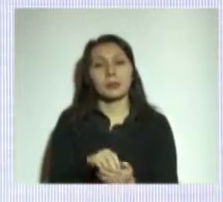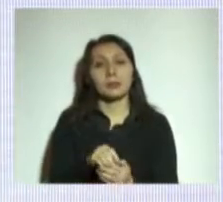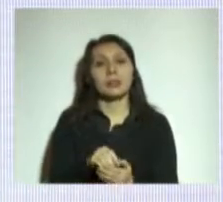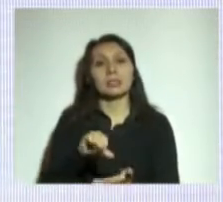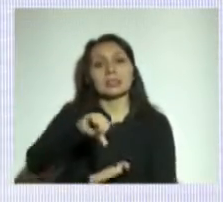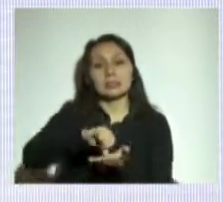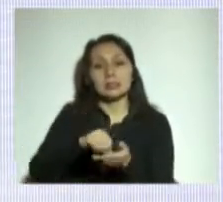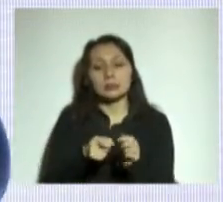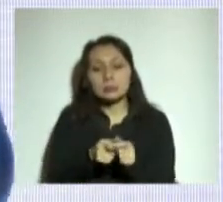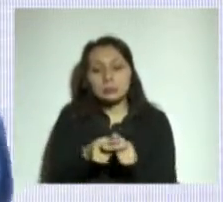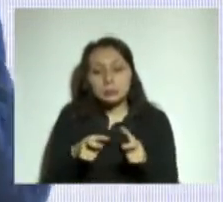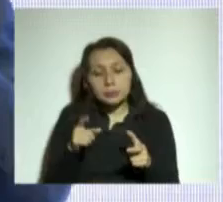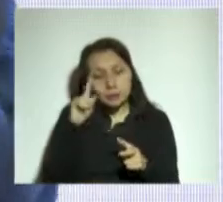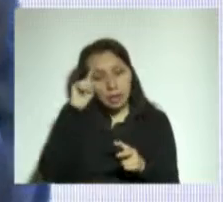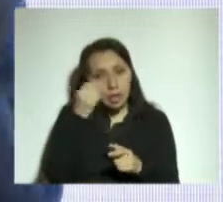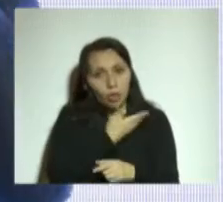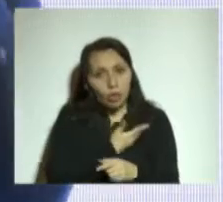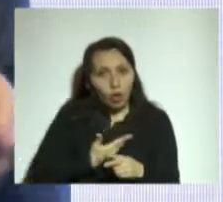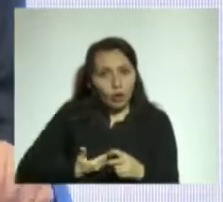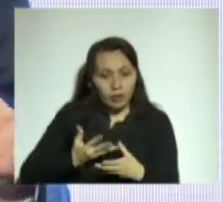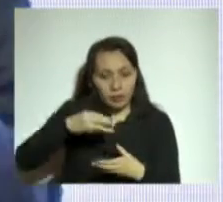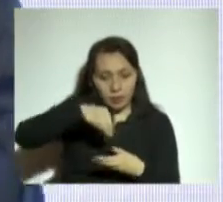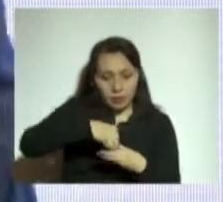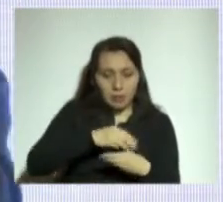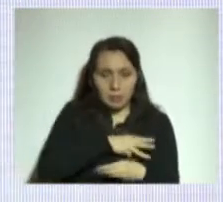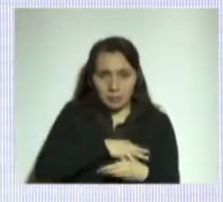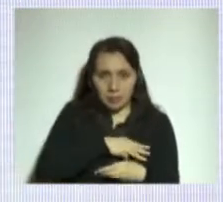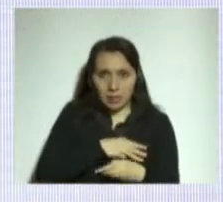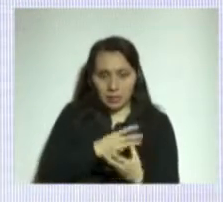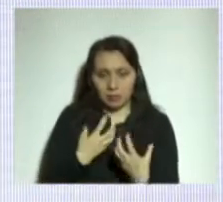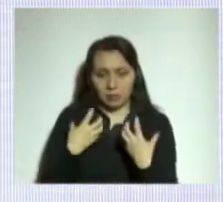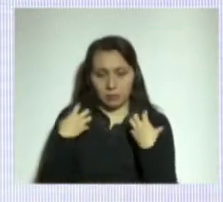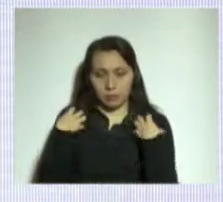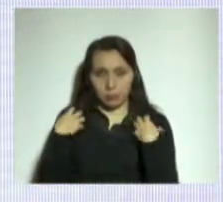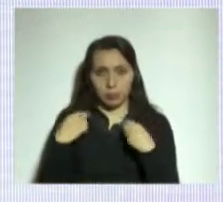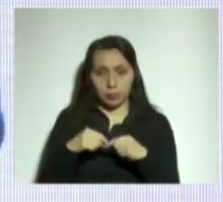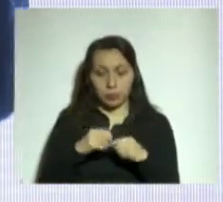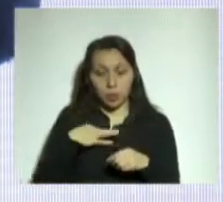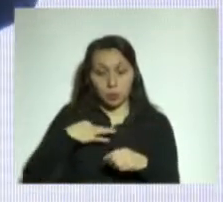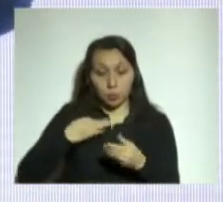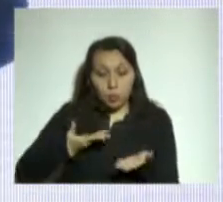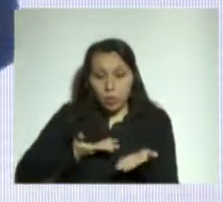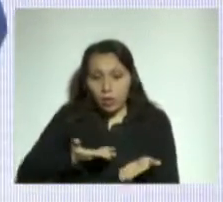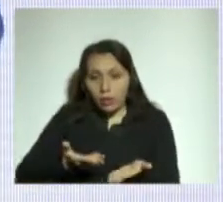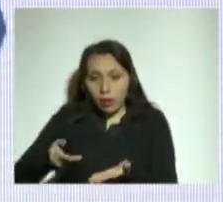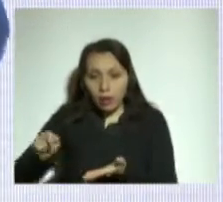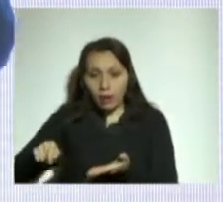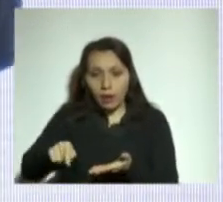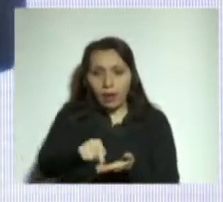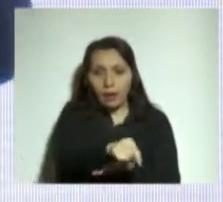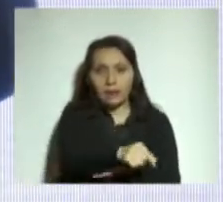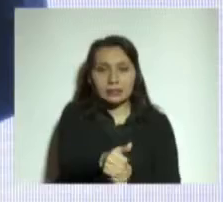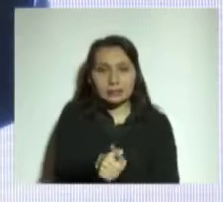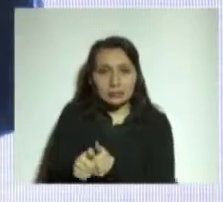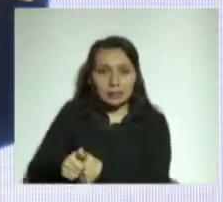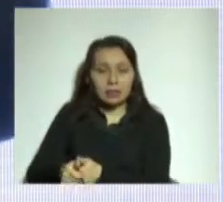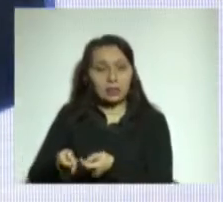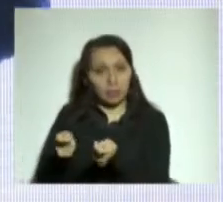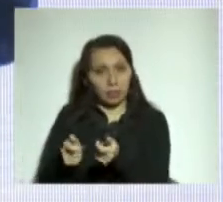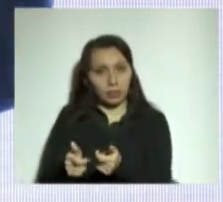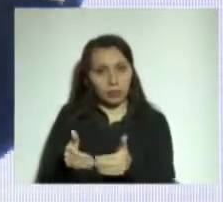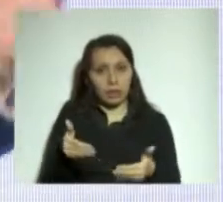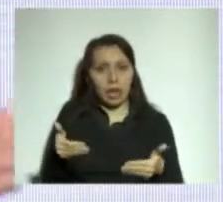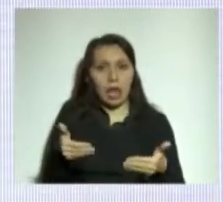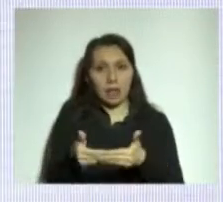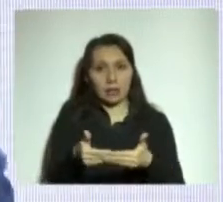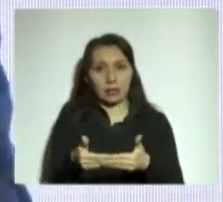de las metrópolis, la creación de gobiernos metropolitanos responsables hacia los ciudadanos, con evidentemente con sus competencias